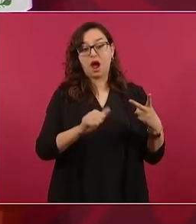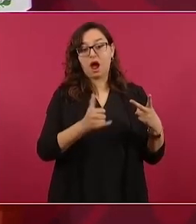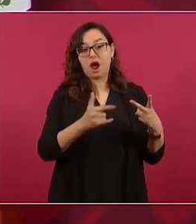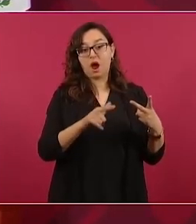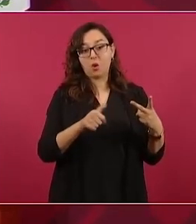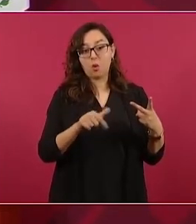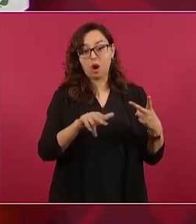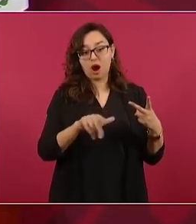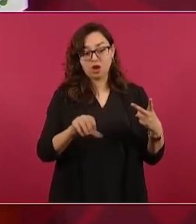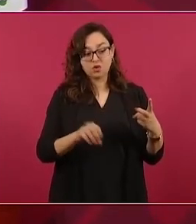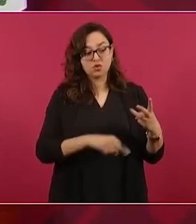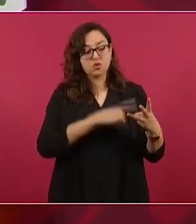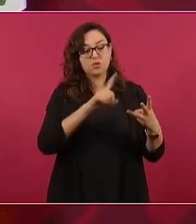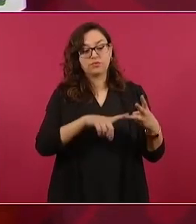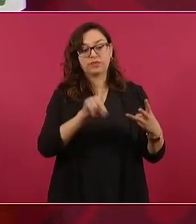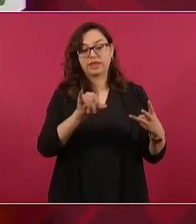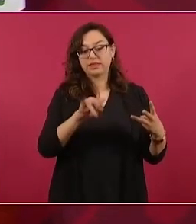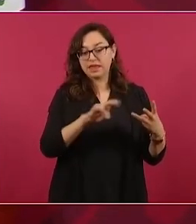Denis,